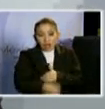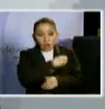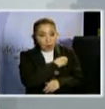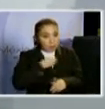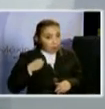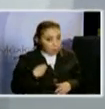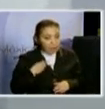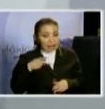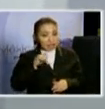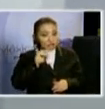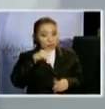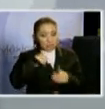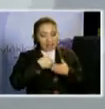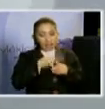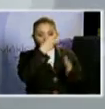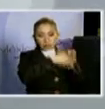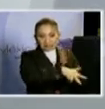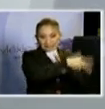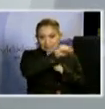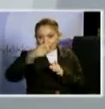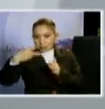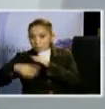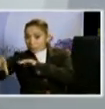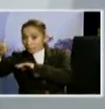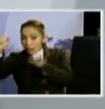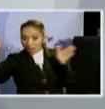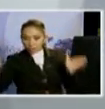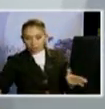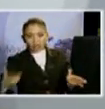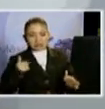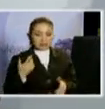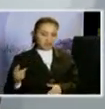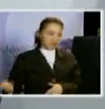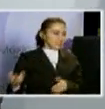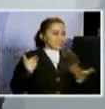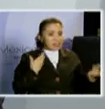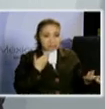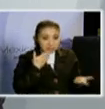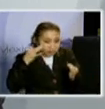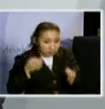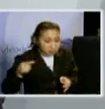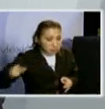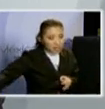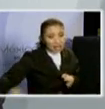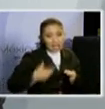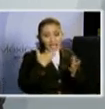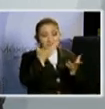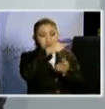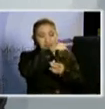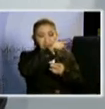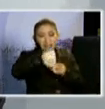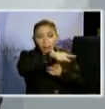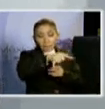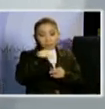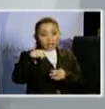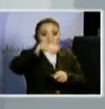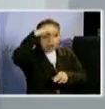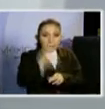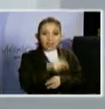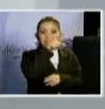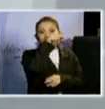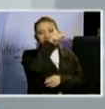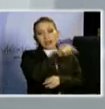compromisos de Kioto para el periodo 2013-2020, puso en entredicho la eficacia del régimen, sobre todo porque quienes quedaban